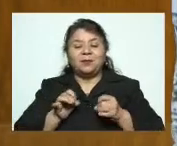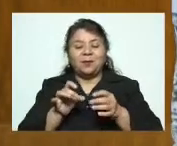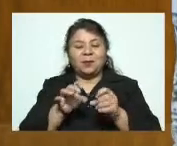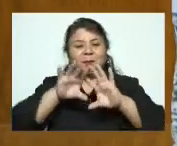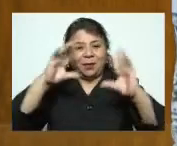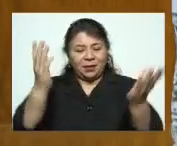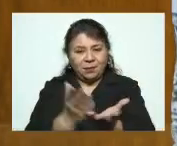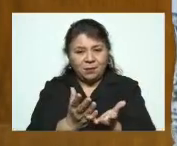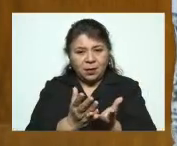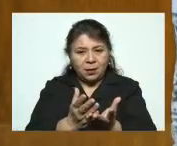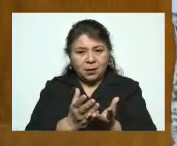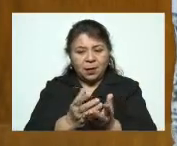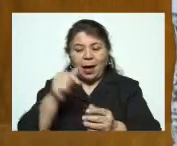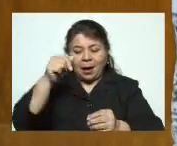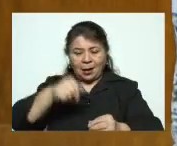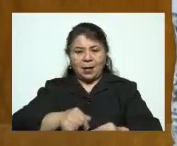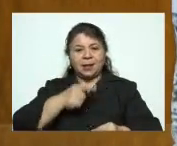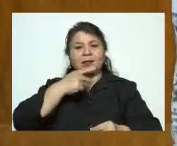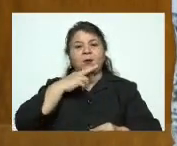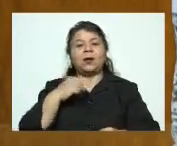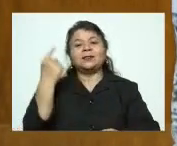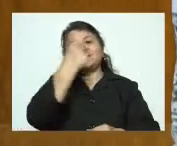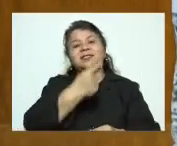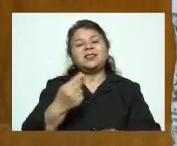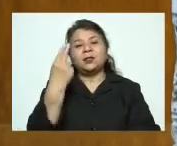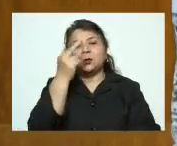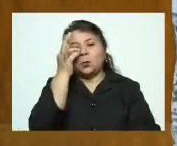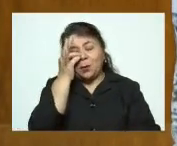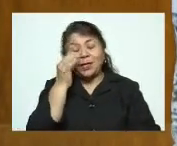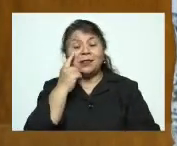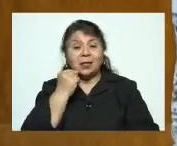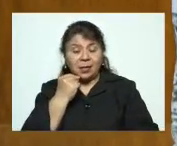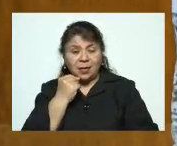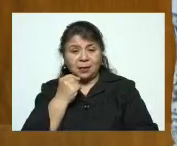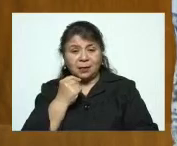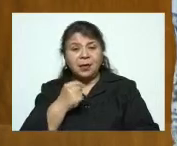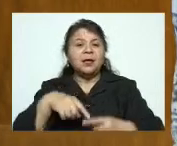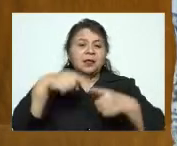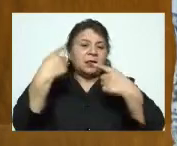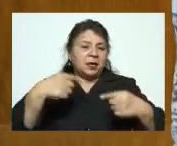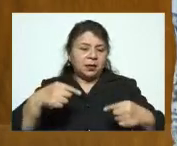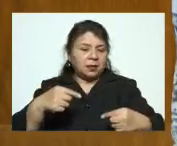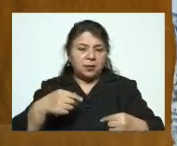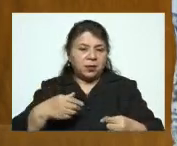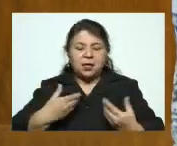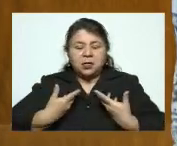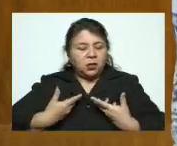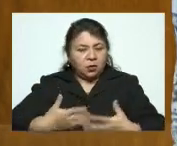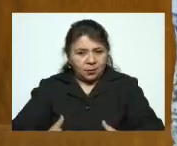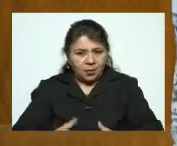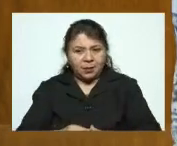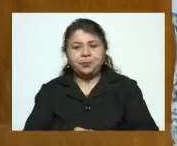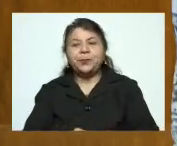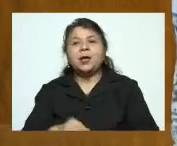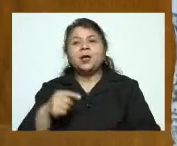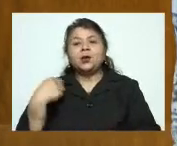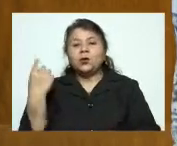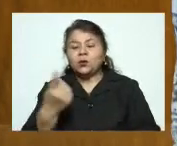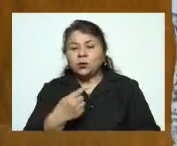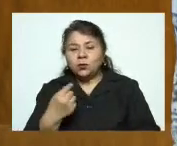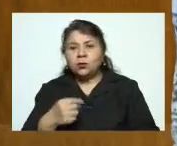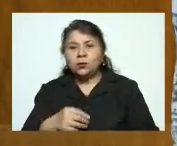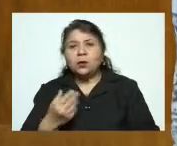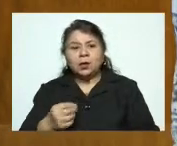Juan. Hemos resistido durante 5 meses el ingreso del virus en la provincia de San